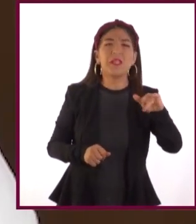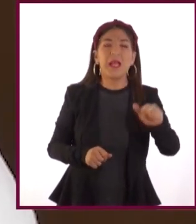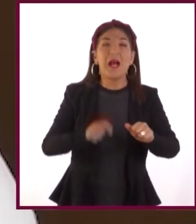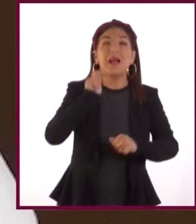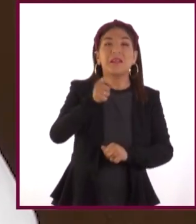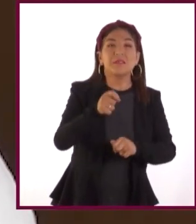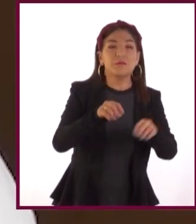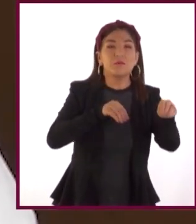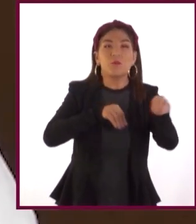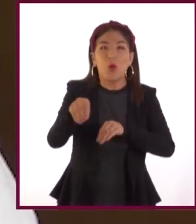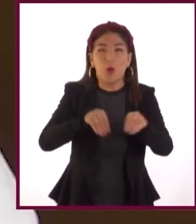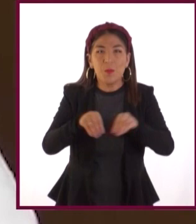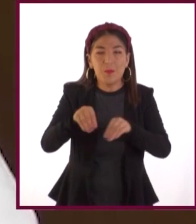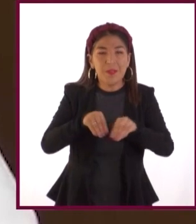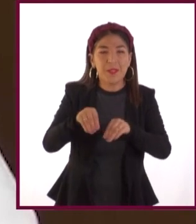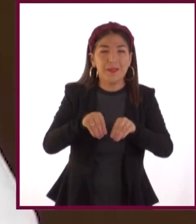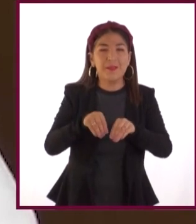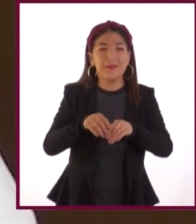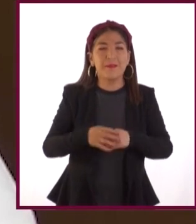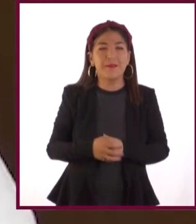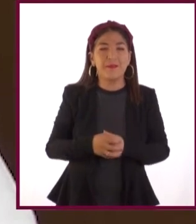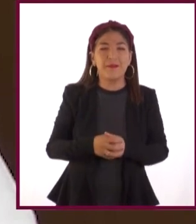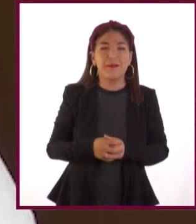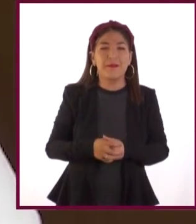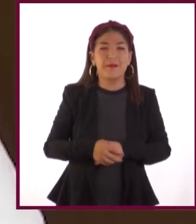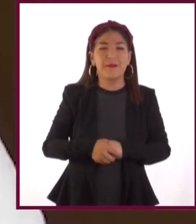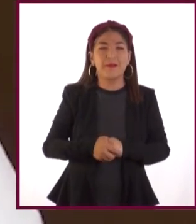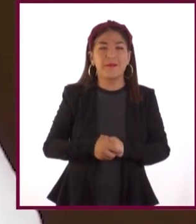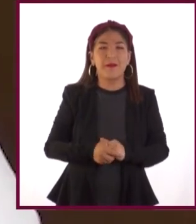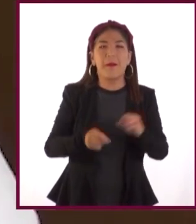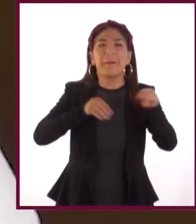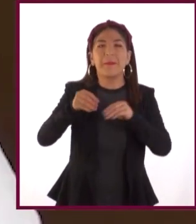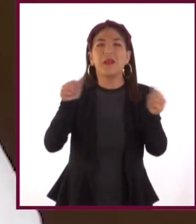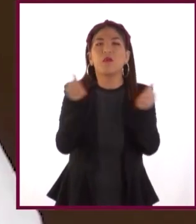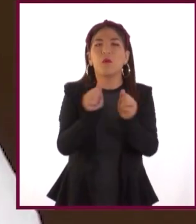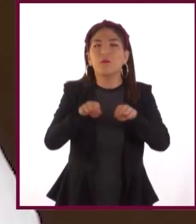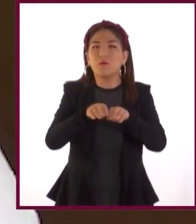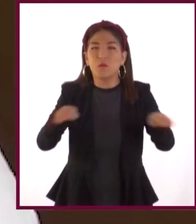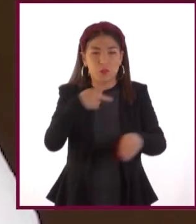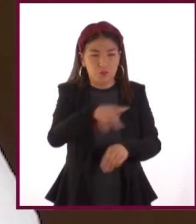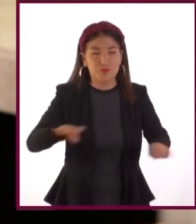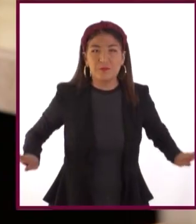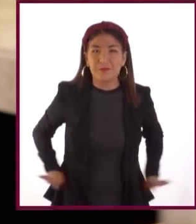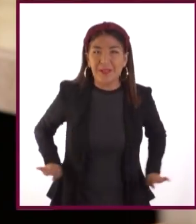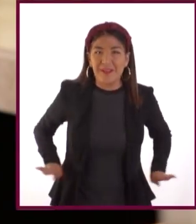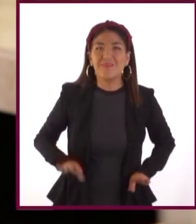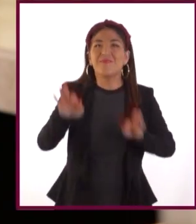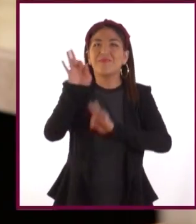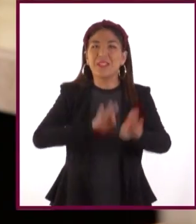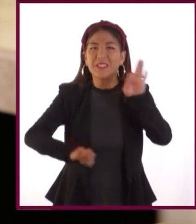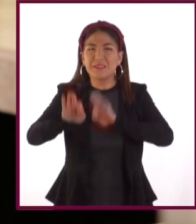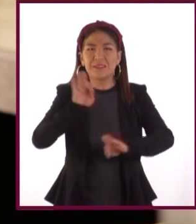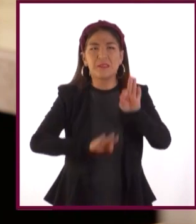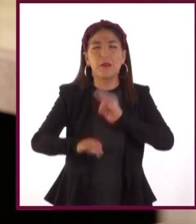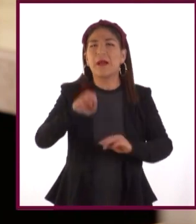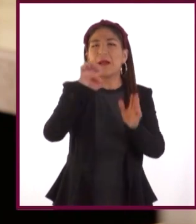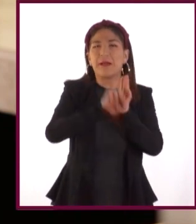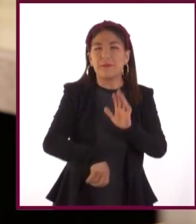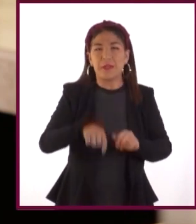las densidades sí que cambian, sí que varían dependiendo de dónde lo mides. Entonces, eso da una idea de